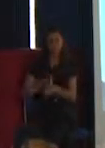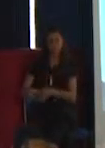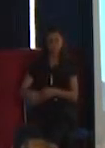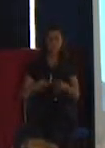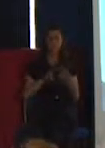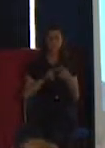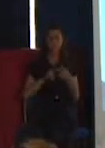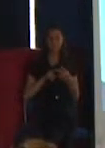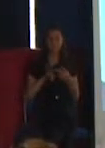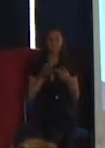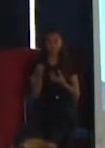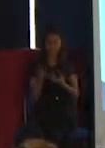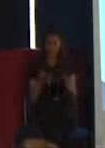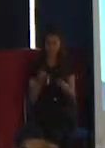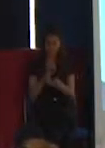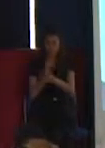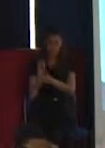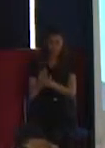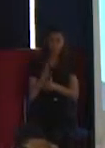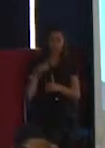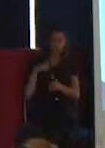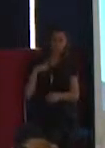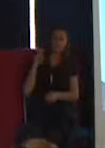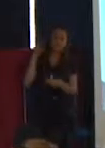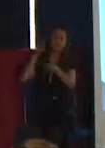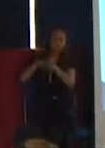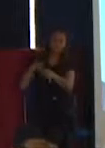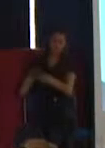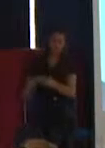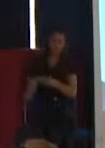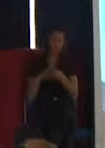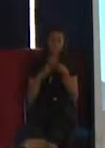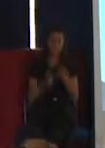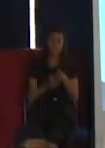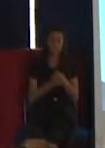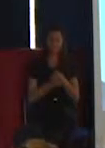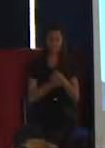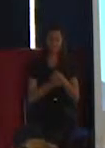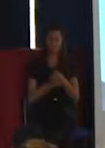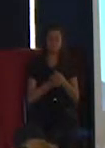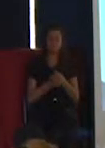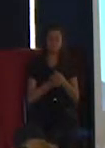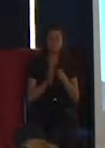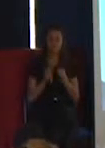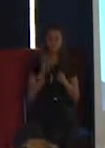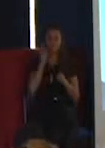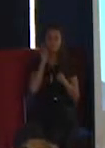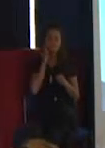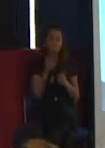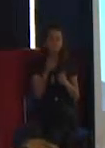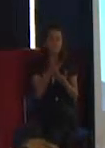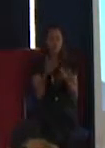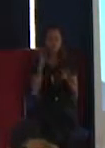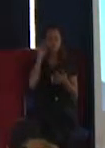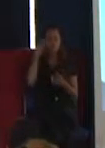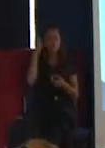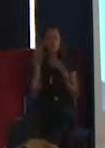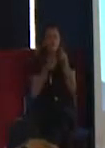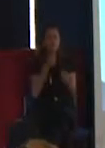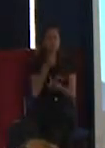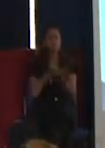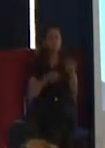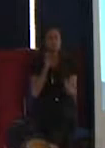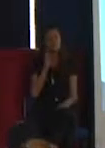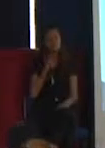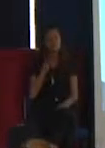estas instituciones para que puedan ver cada una de las cosas que el gobierno está haciendo, ¿sí? Bien